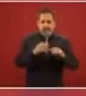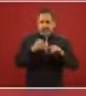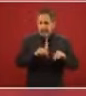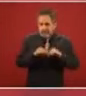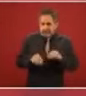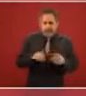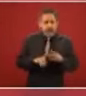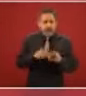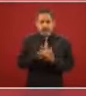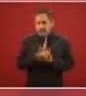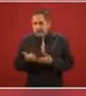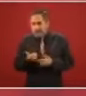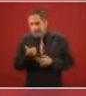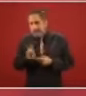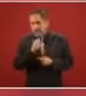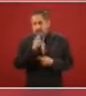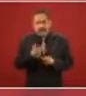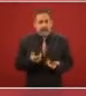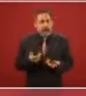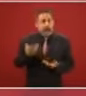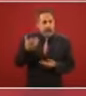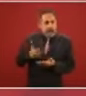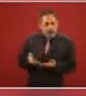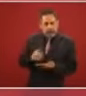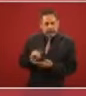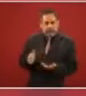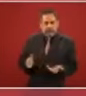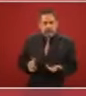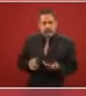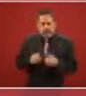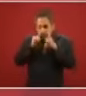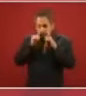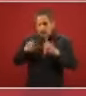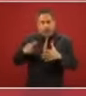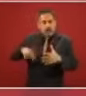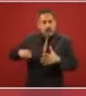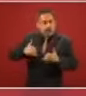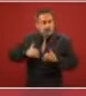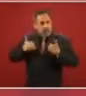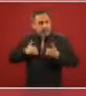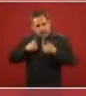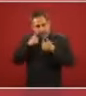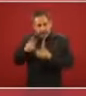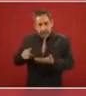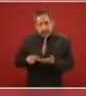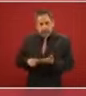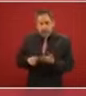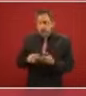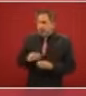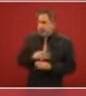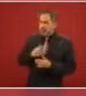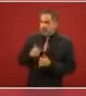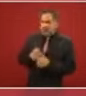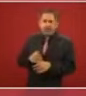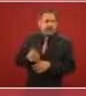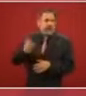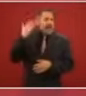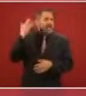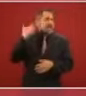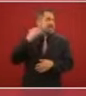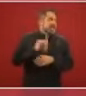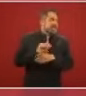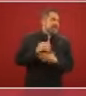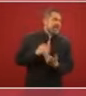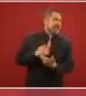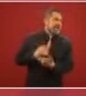mejorando los salarios, dando la atención a los jóvenes, con bienestar. Sí, sí, sí, sí, sí, eso está